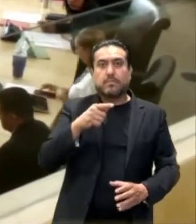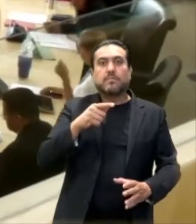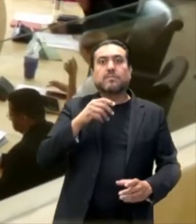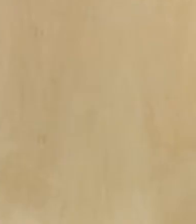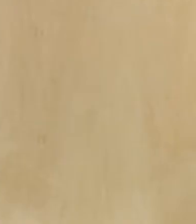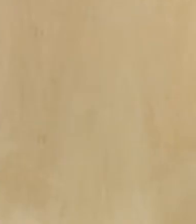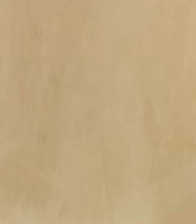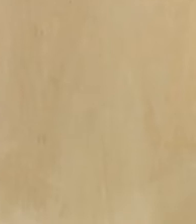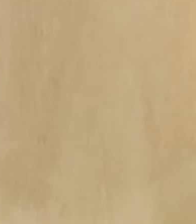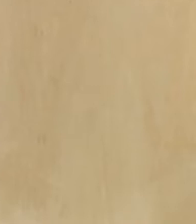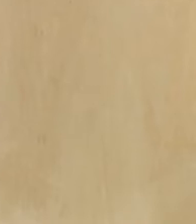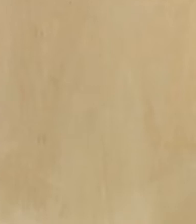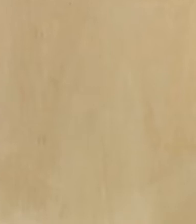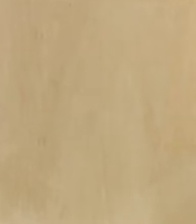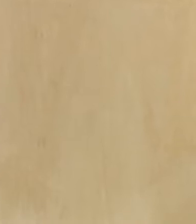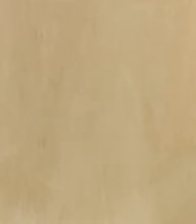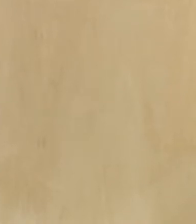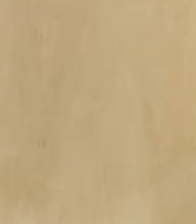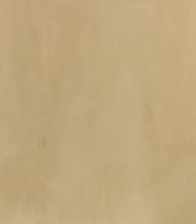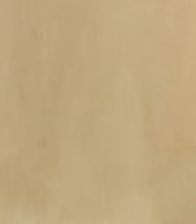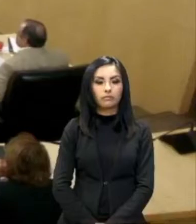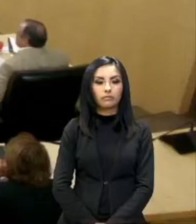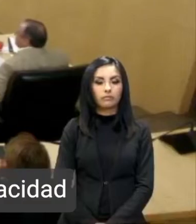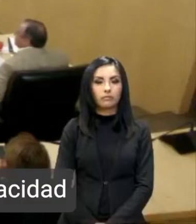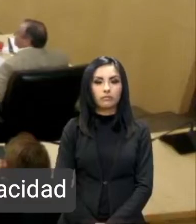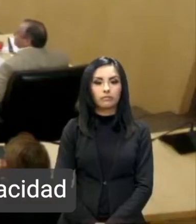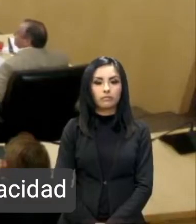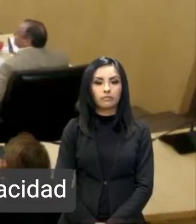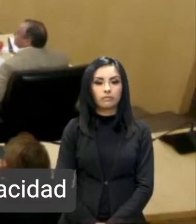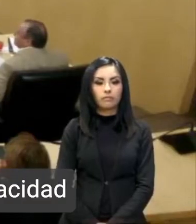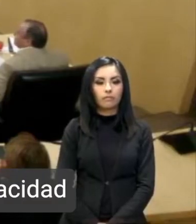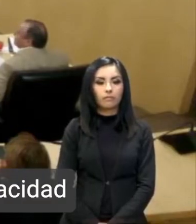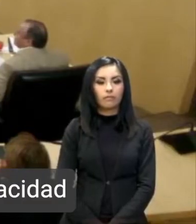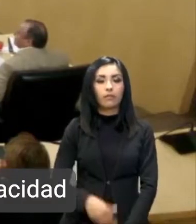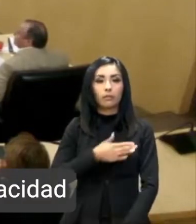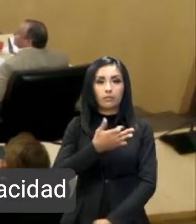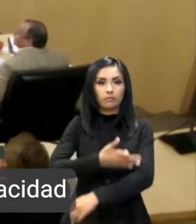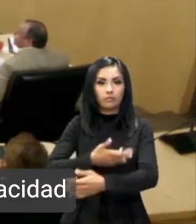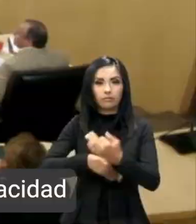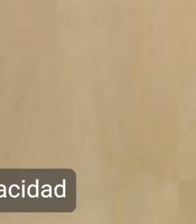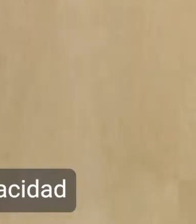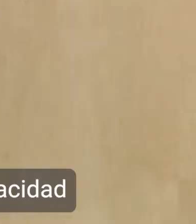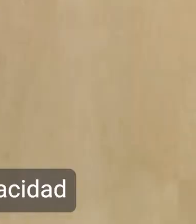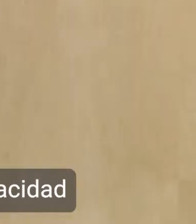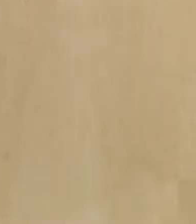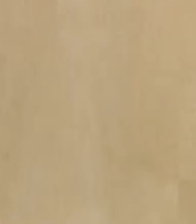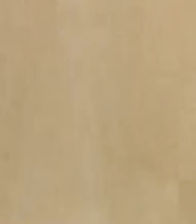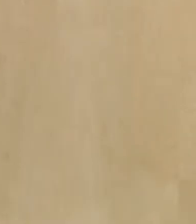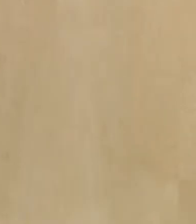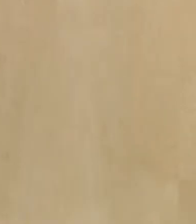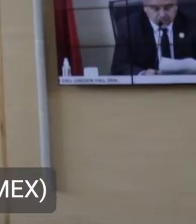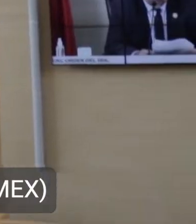el Estado y eliminar los artículos relativos a los impedimentos para contraer matrimonio por parte de personas con